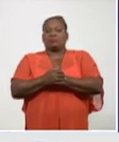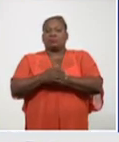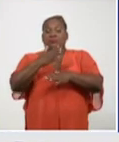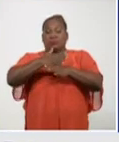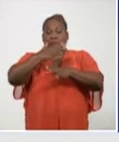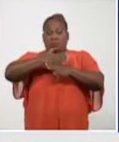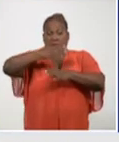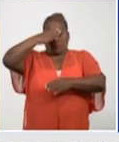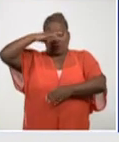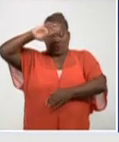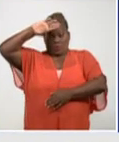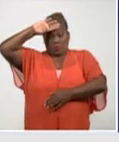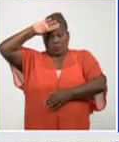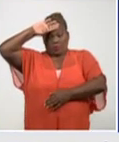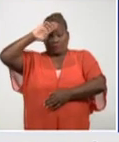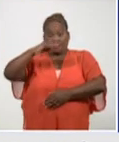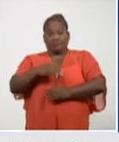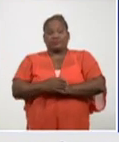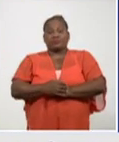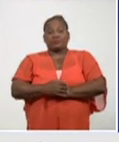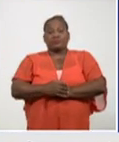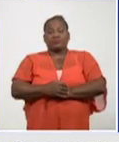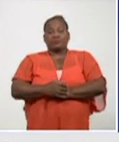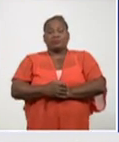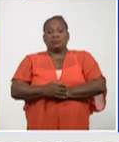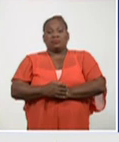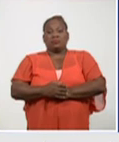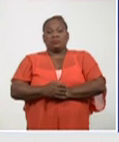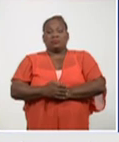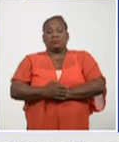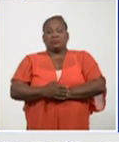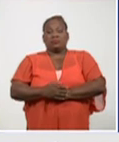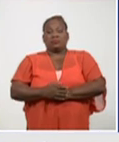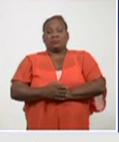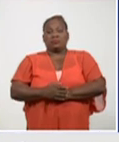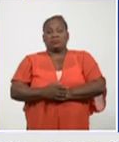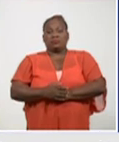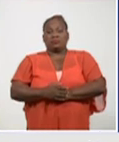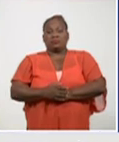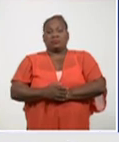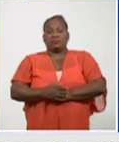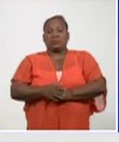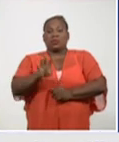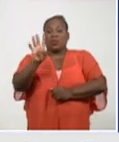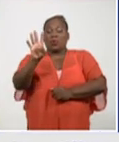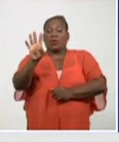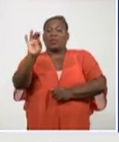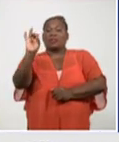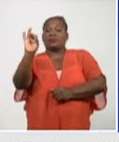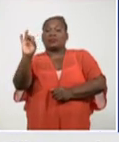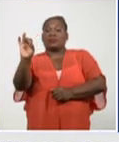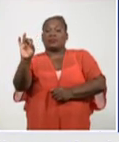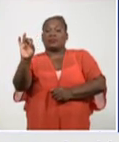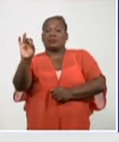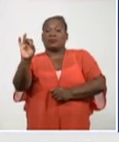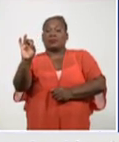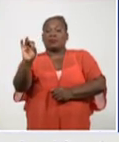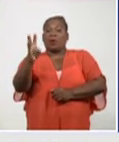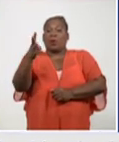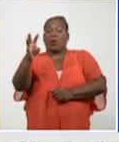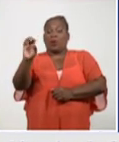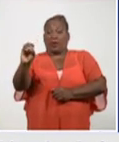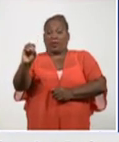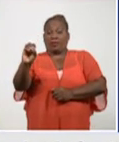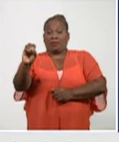de Cuba, también una cifra elevada de casos autóctonos, 47, 40 del